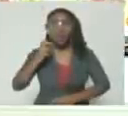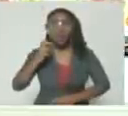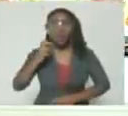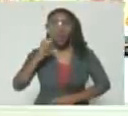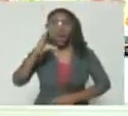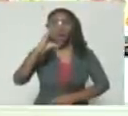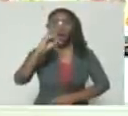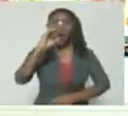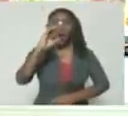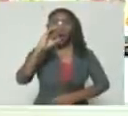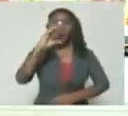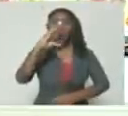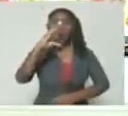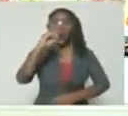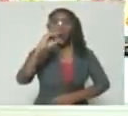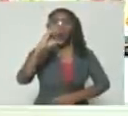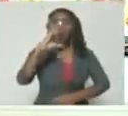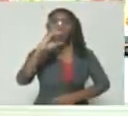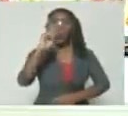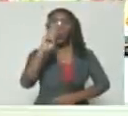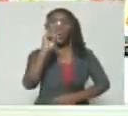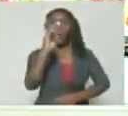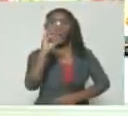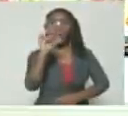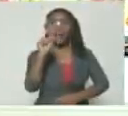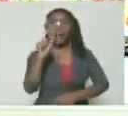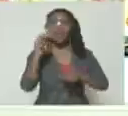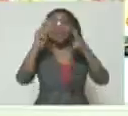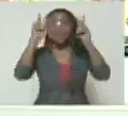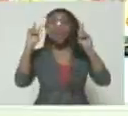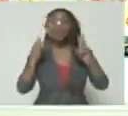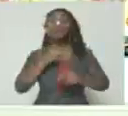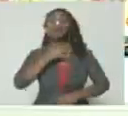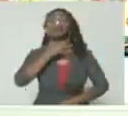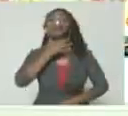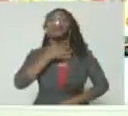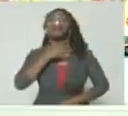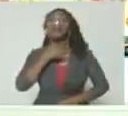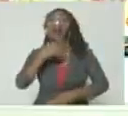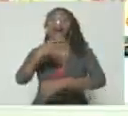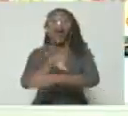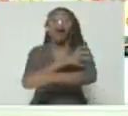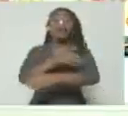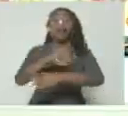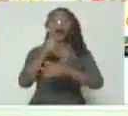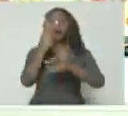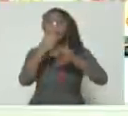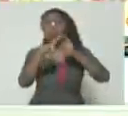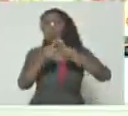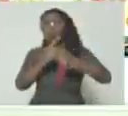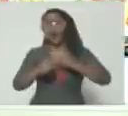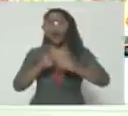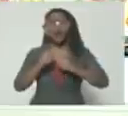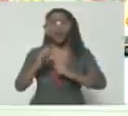cocuy. Cocuy limpia la garganta. Para cantar y para muchas cosas. El cocuy,